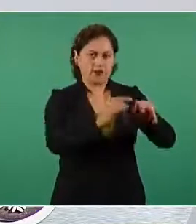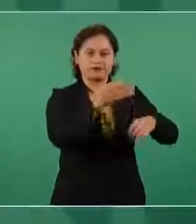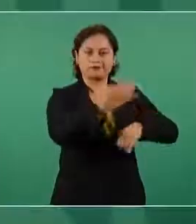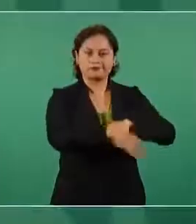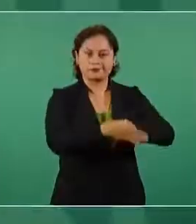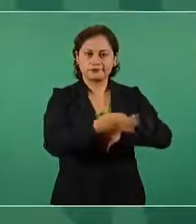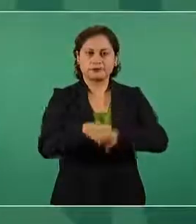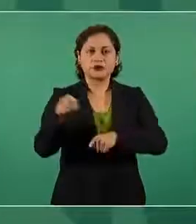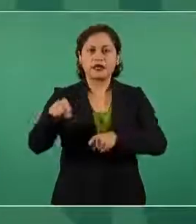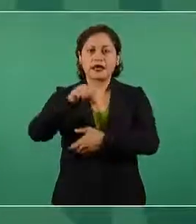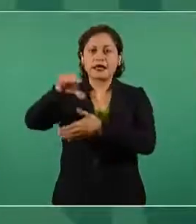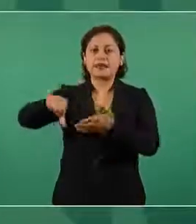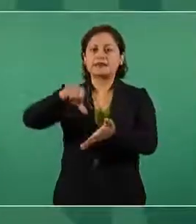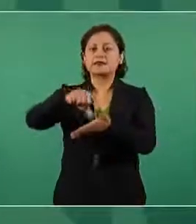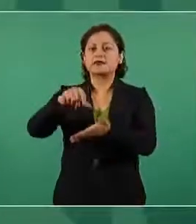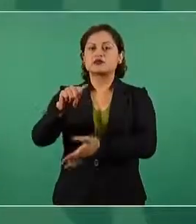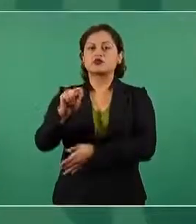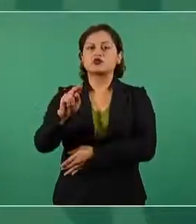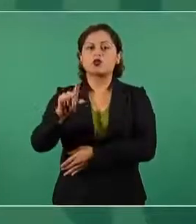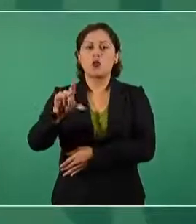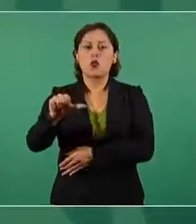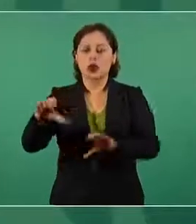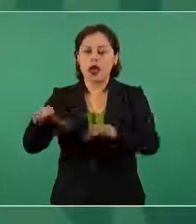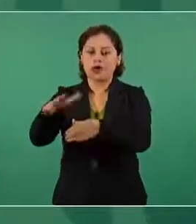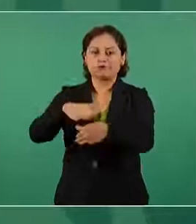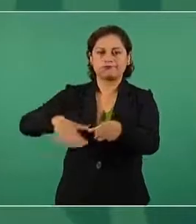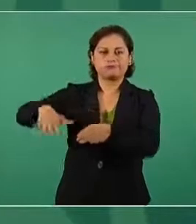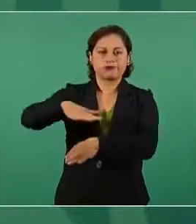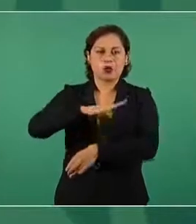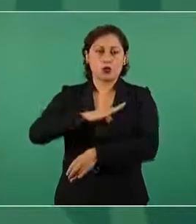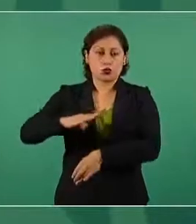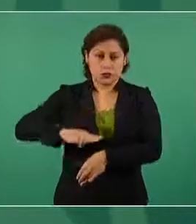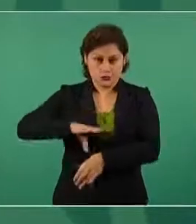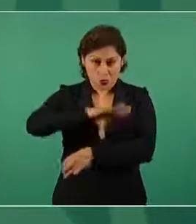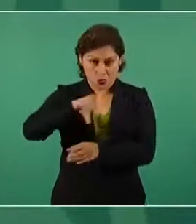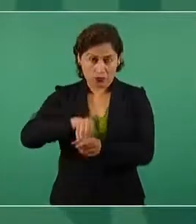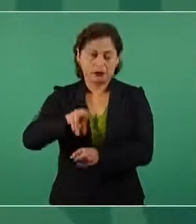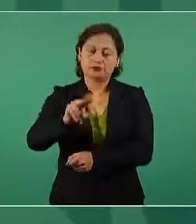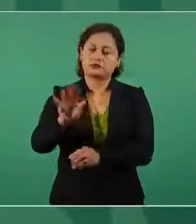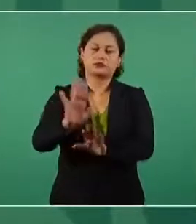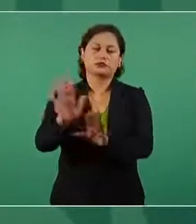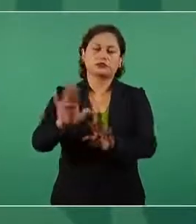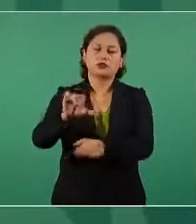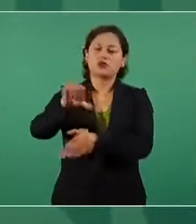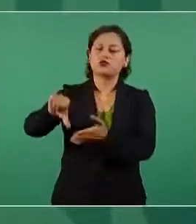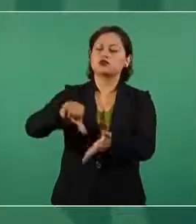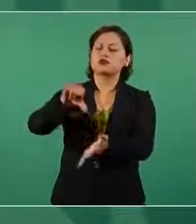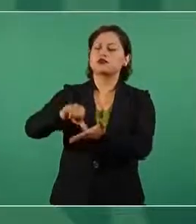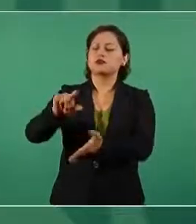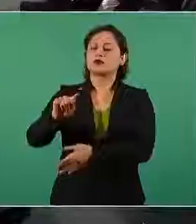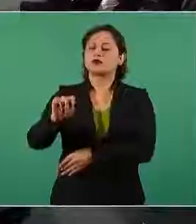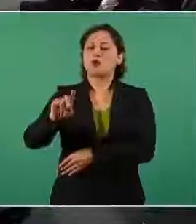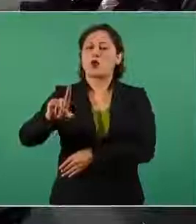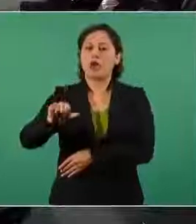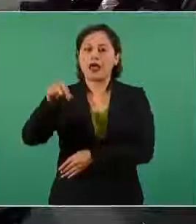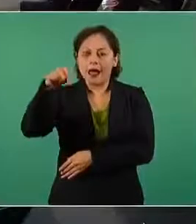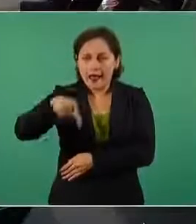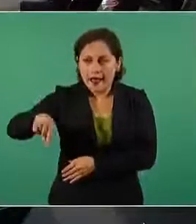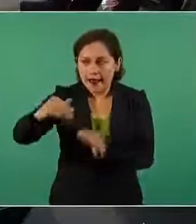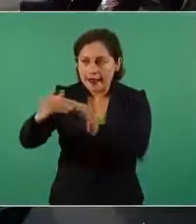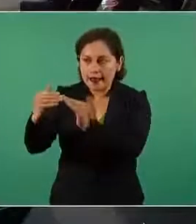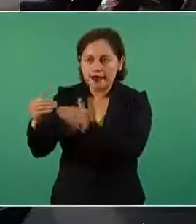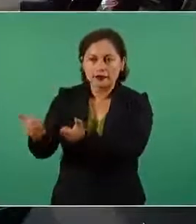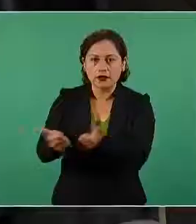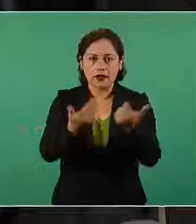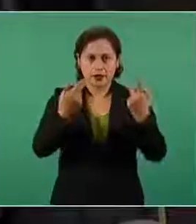de Tula, no es todo el municipio, en la parte centro es en donde tenemos evacuado a la gran mayoría de la población. ¿Cuántas